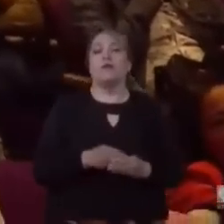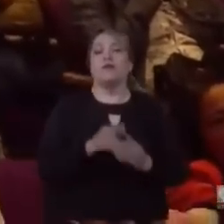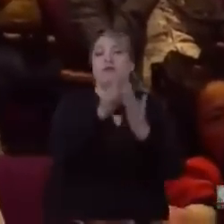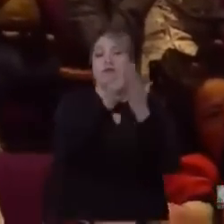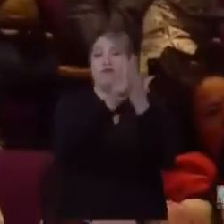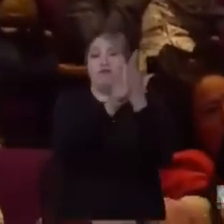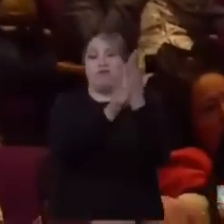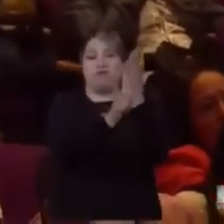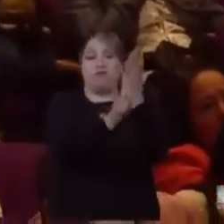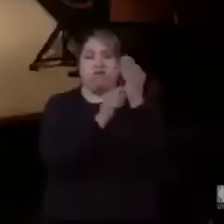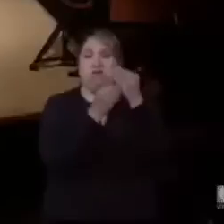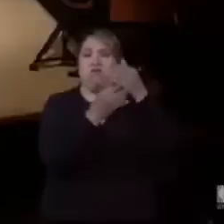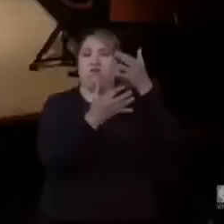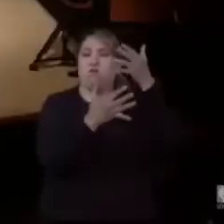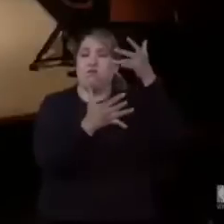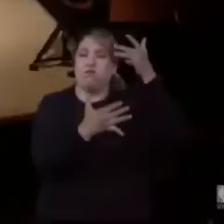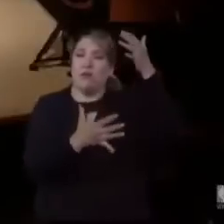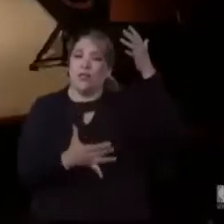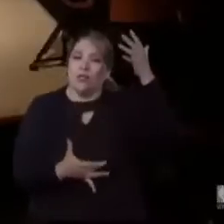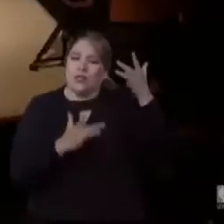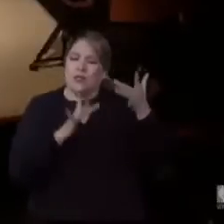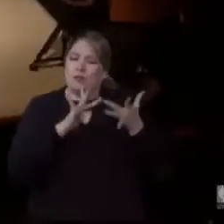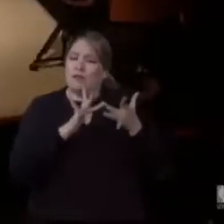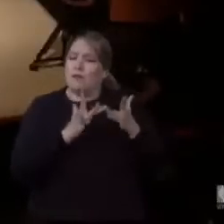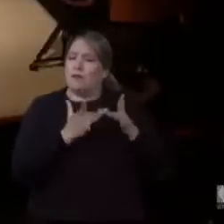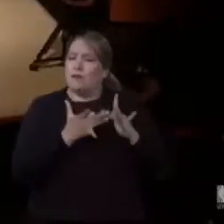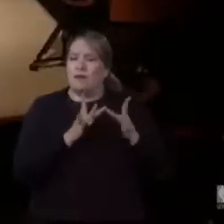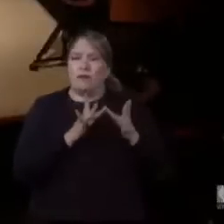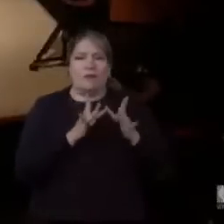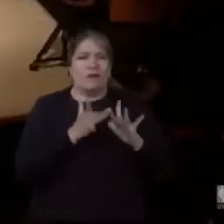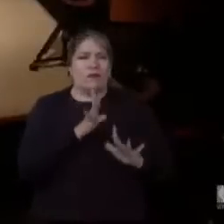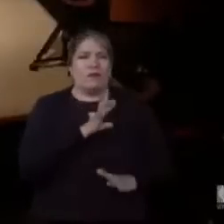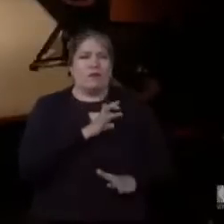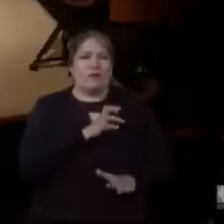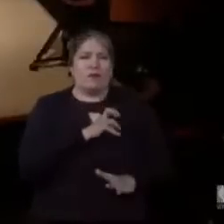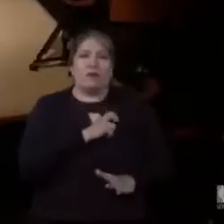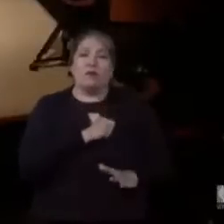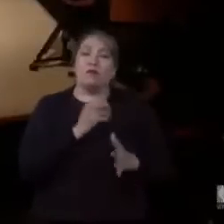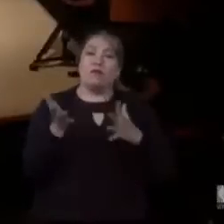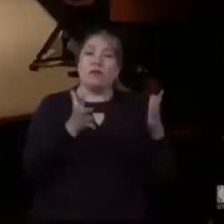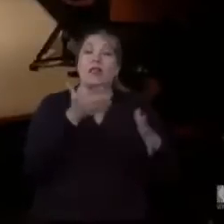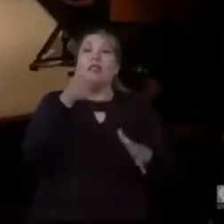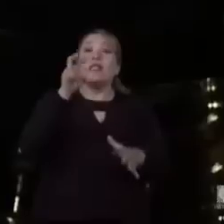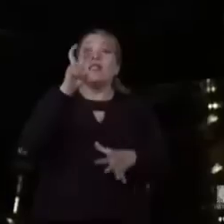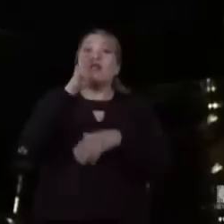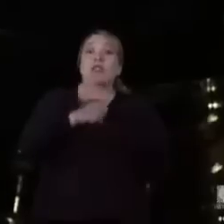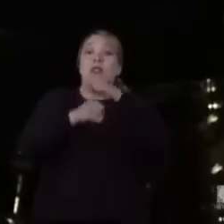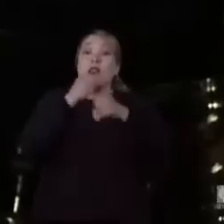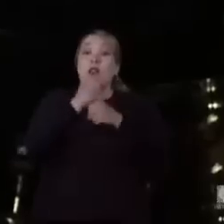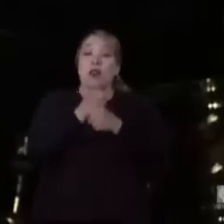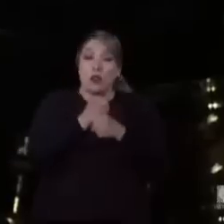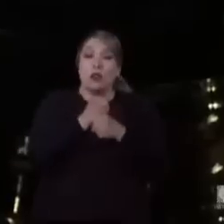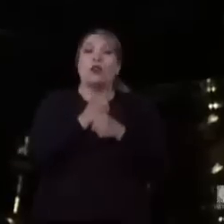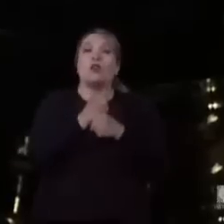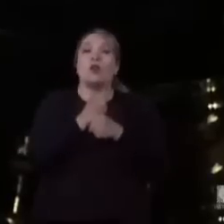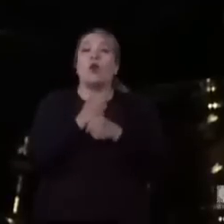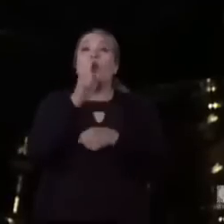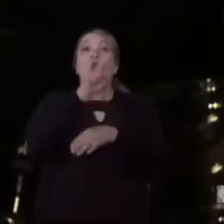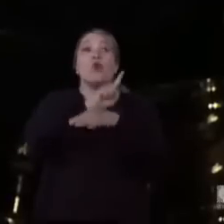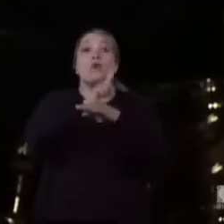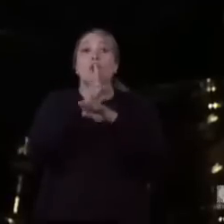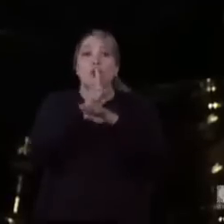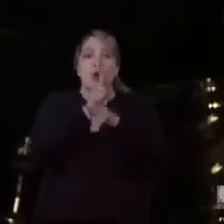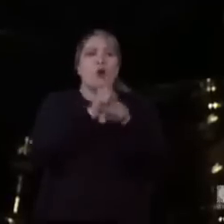La lista es interminable y el dolor inmenso. Y nos tomaría 17 años darle un